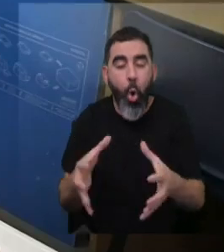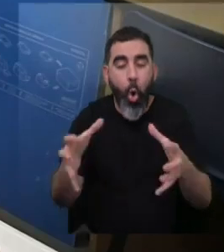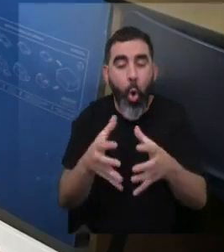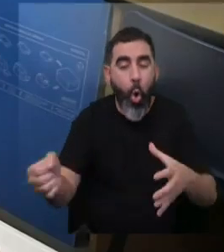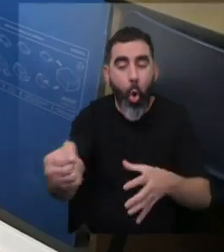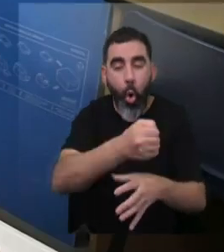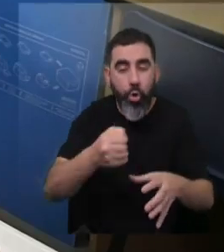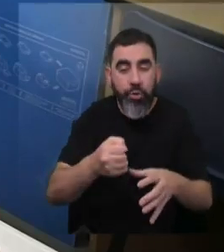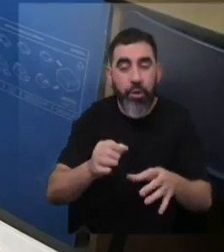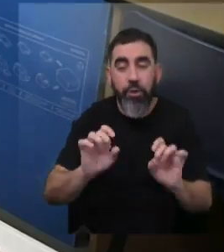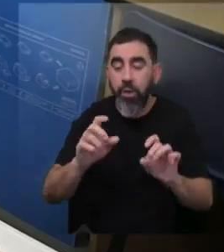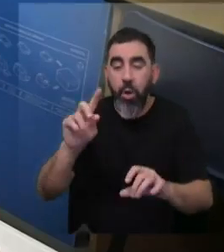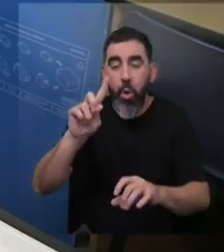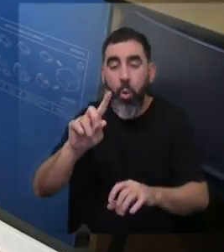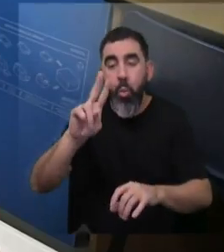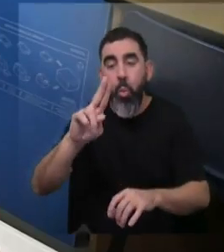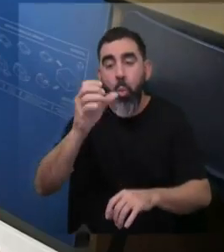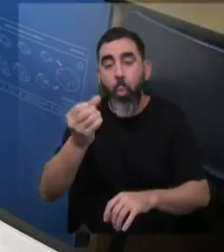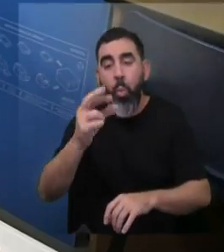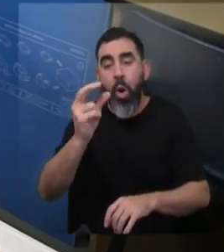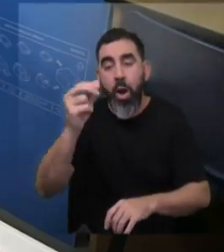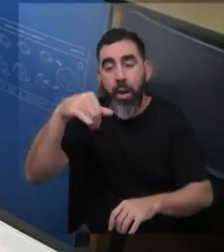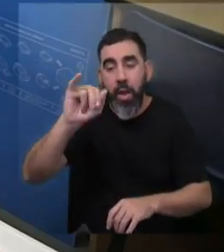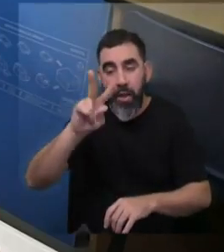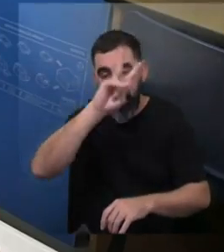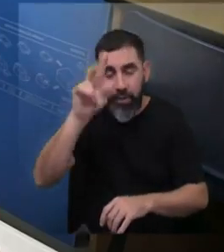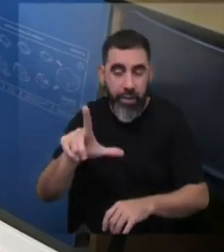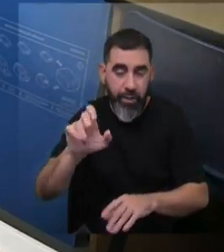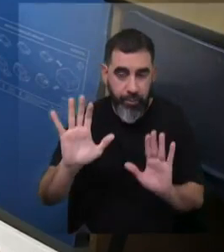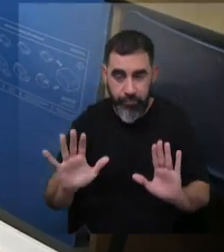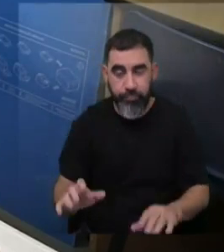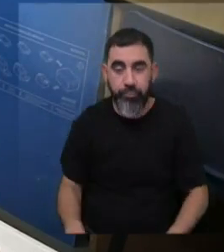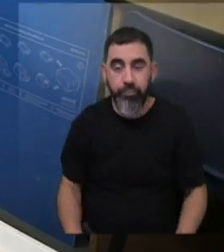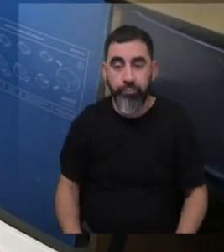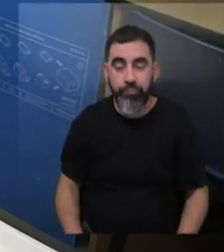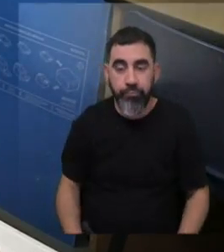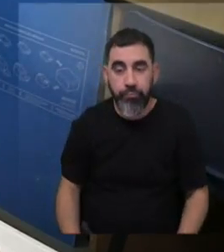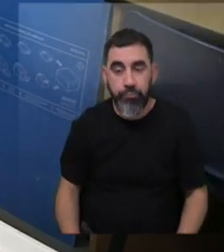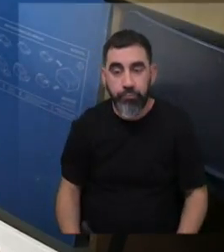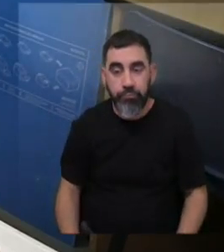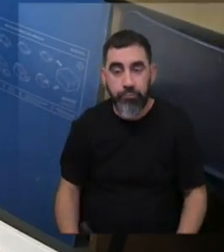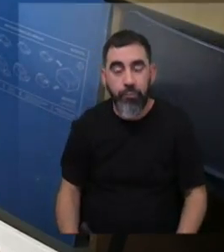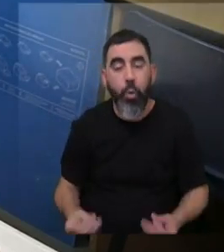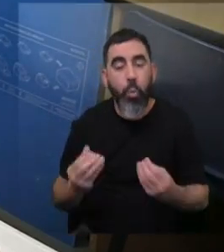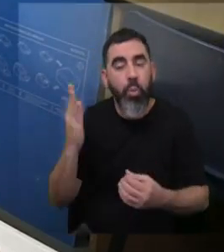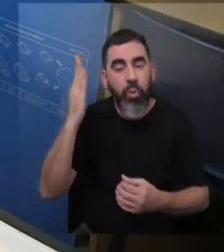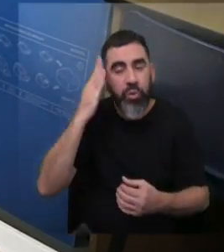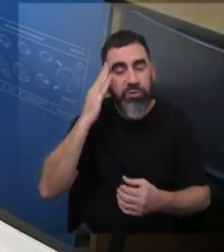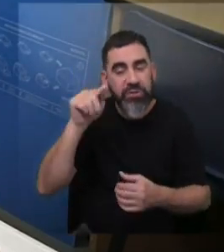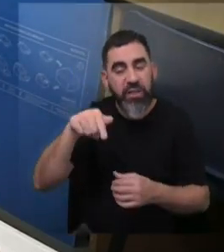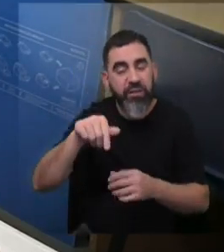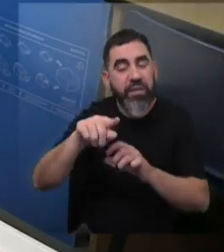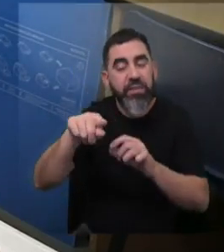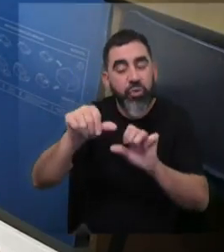es netamente guaraní, eso no hay duda, y lo que nos permite saber que esta vasija y